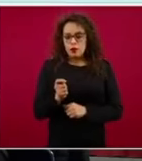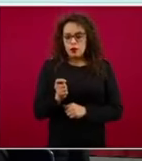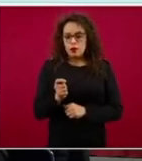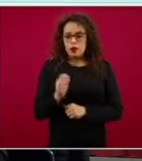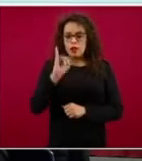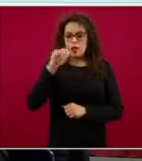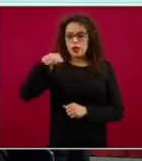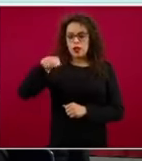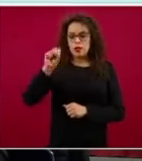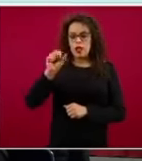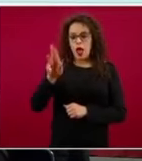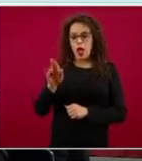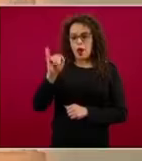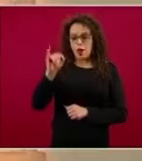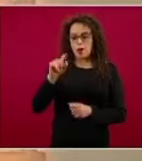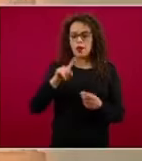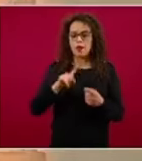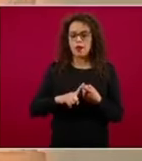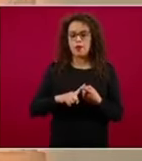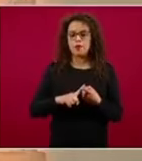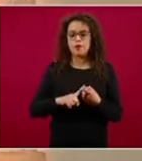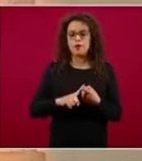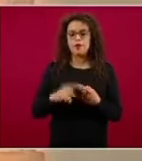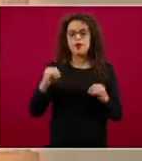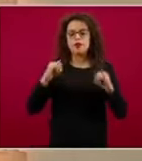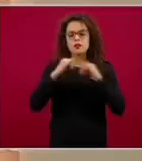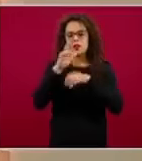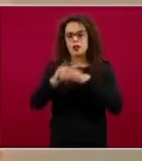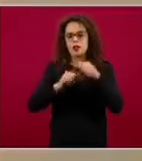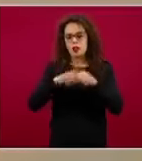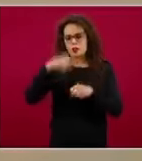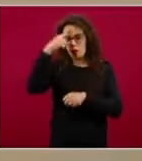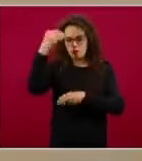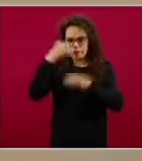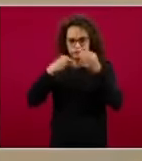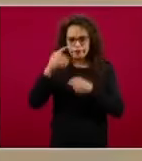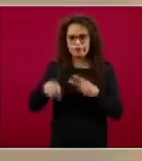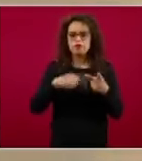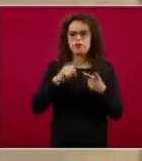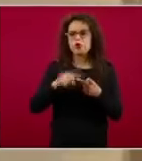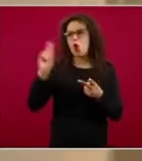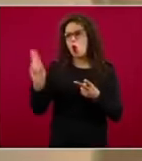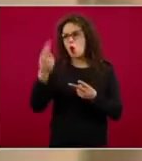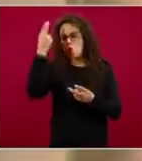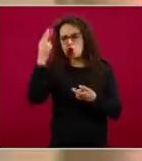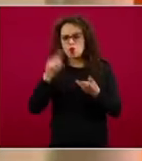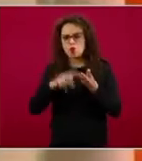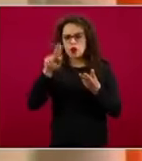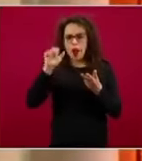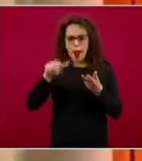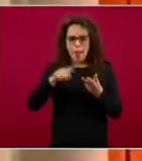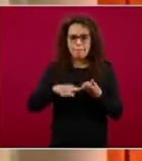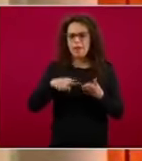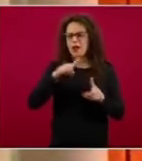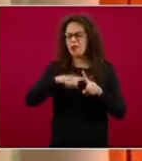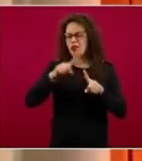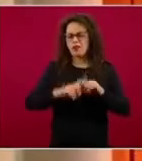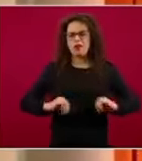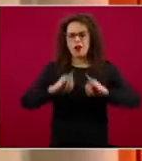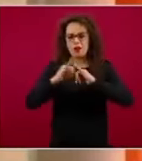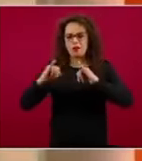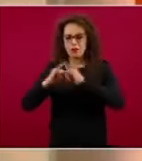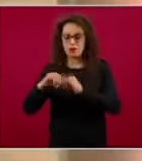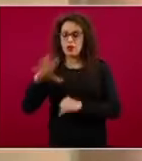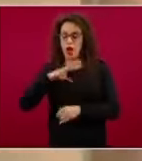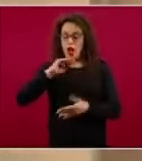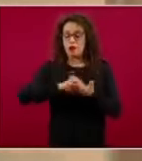el INSABI y el Instituto Nacional de Nutrición, y con un esfuerzo también de la UNAM y multiinstitucional, hemos tenido varias líneas estratégicas